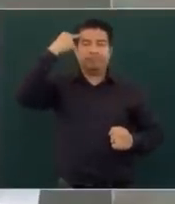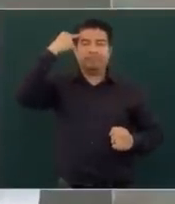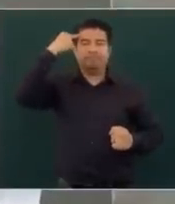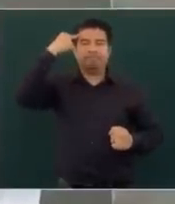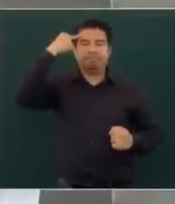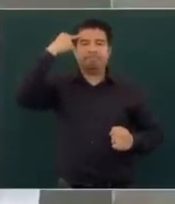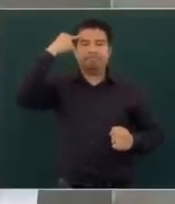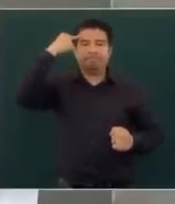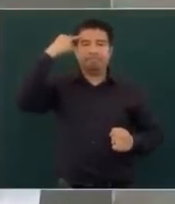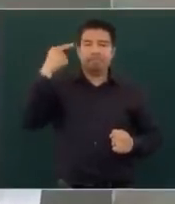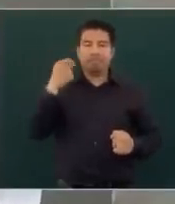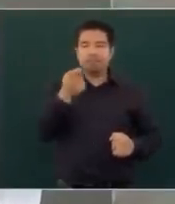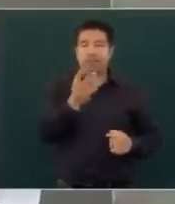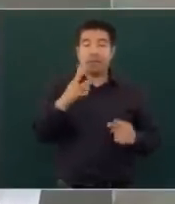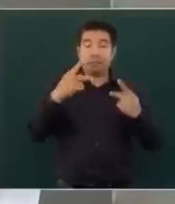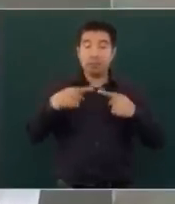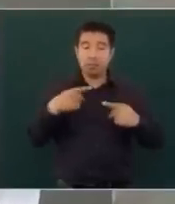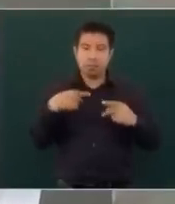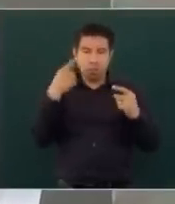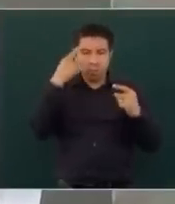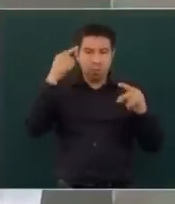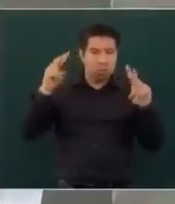no deja pasar nada.